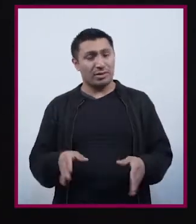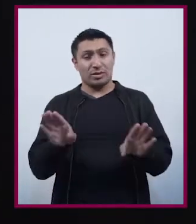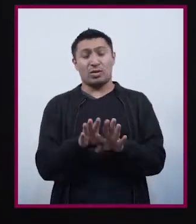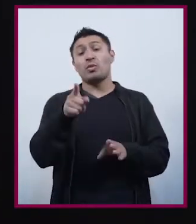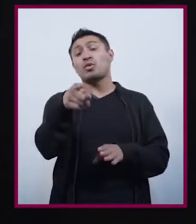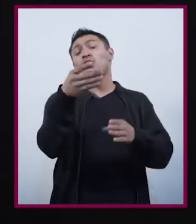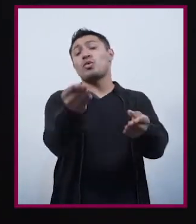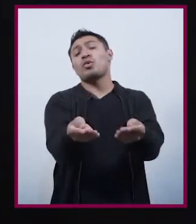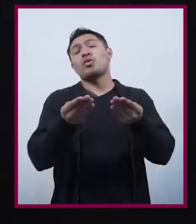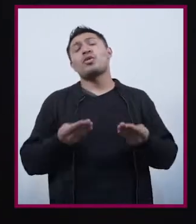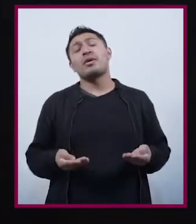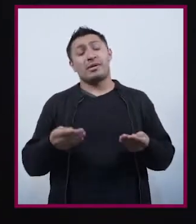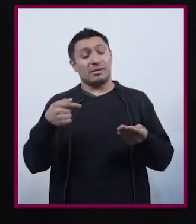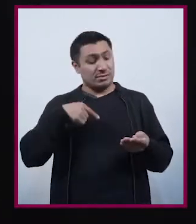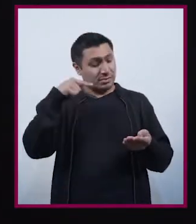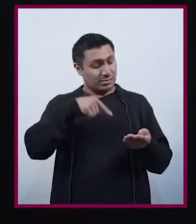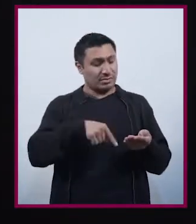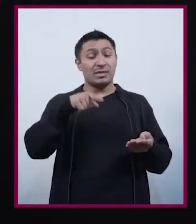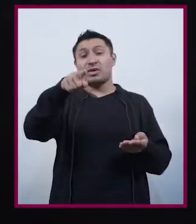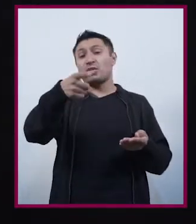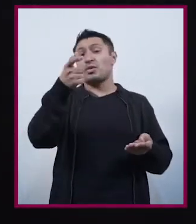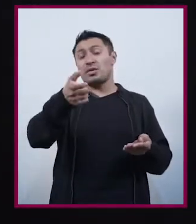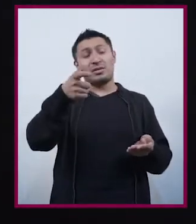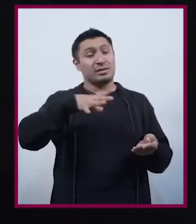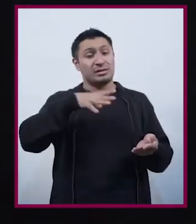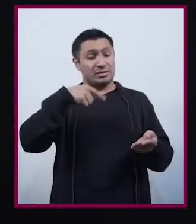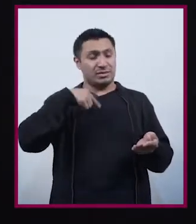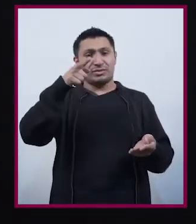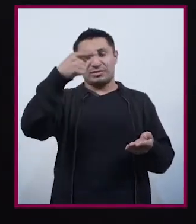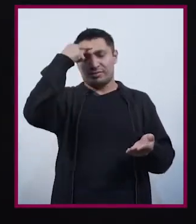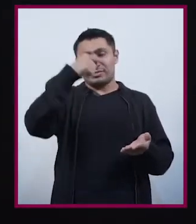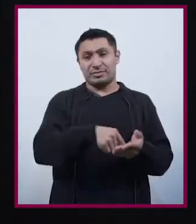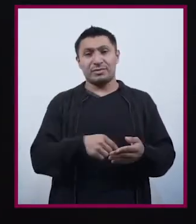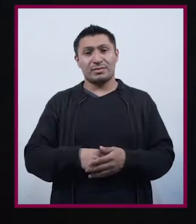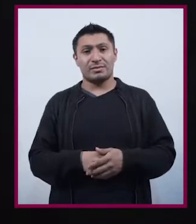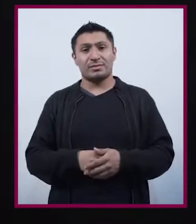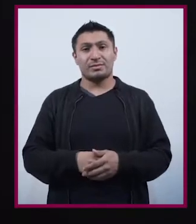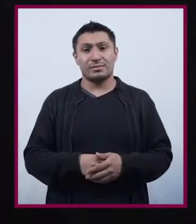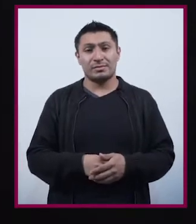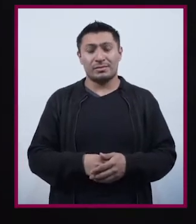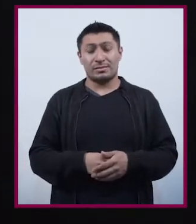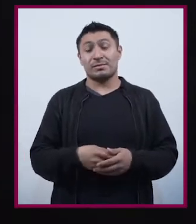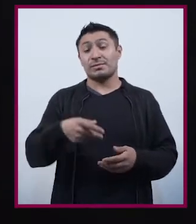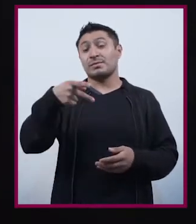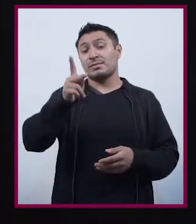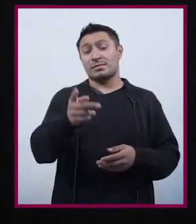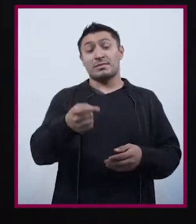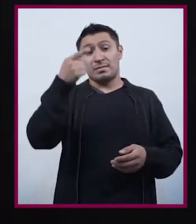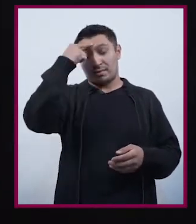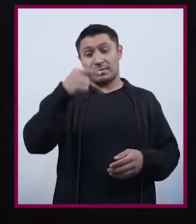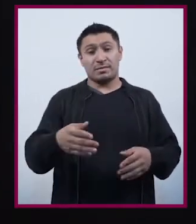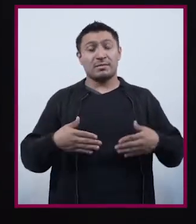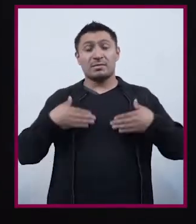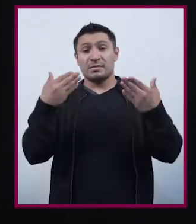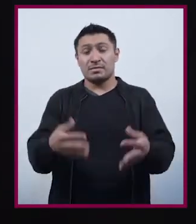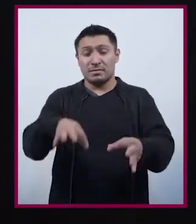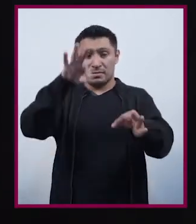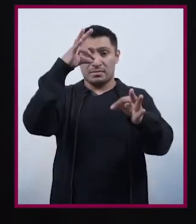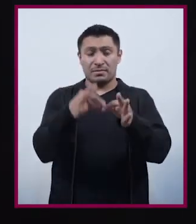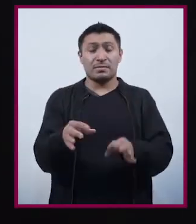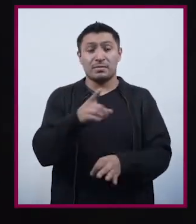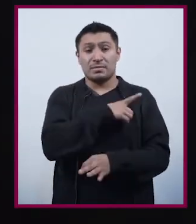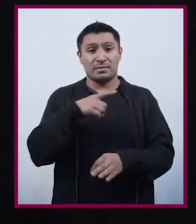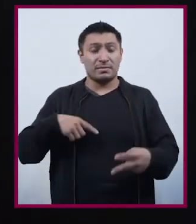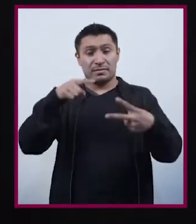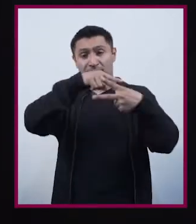así como tú me das este billete que asegura que tienes tanto dinero y yo te creo. Pero para que esta confianza se cumpla